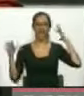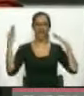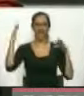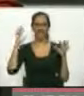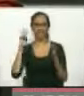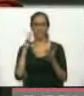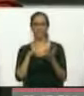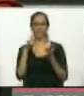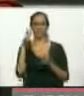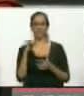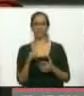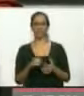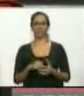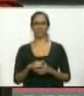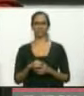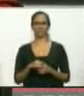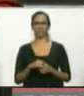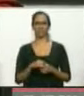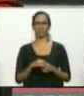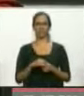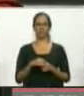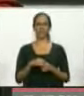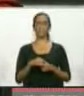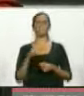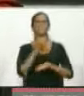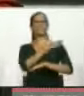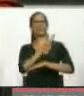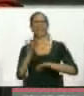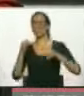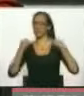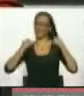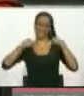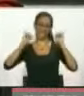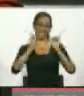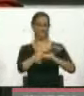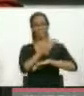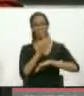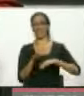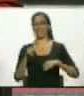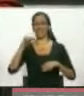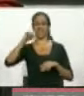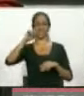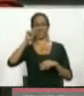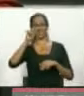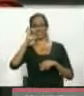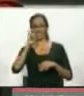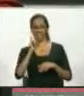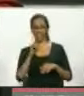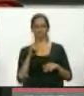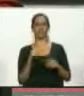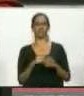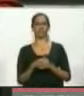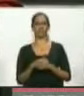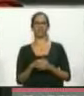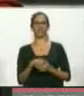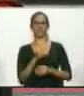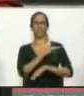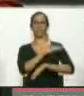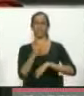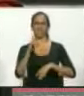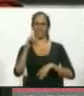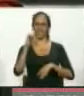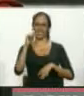2020 aros playa pantaleta playa nest y playa listo un playa lito